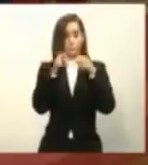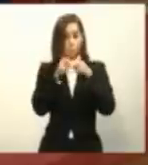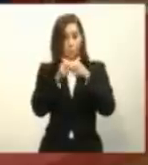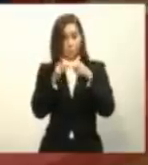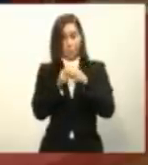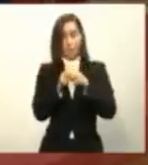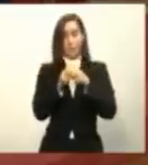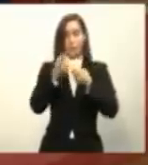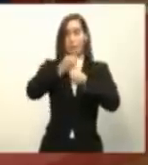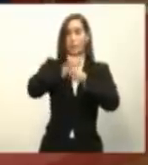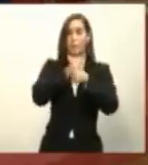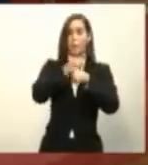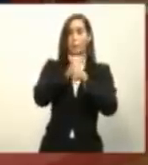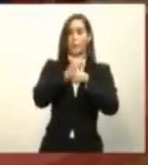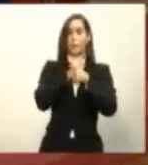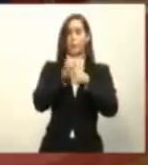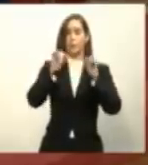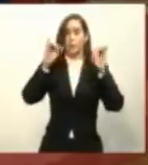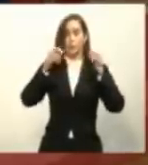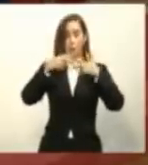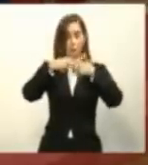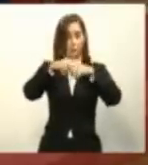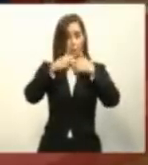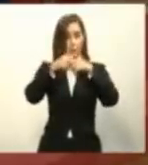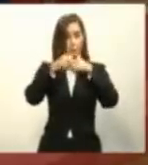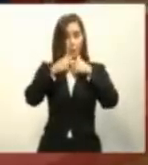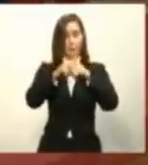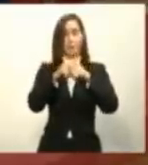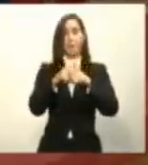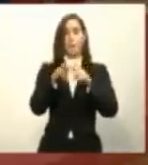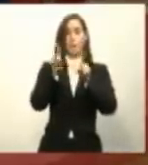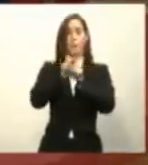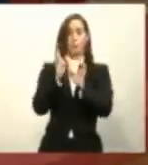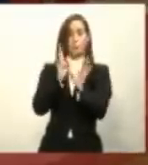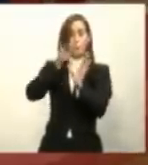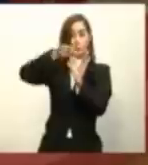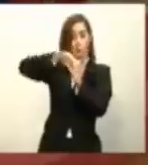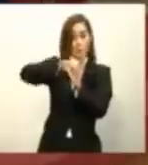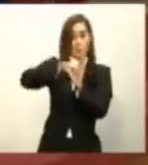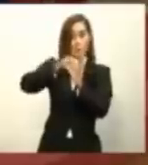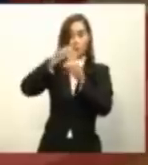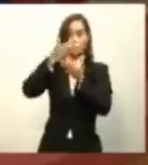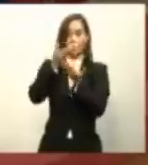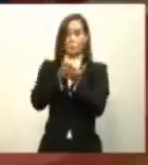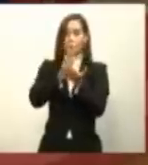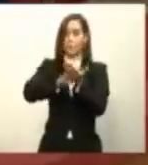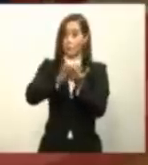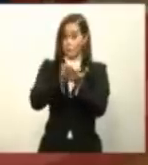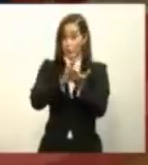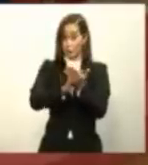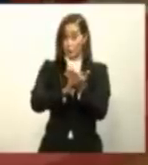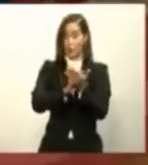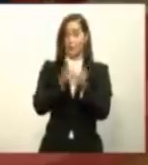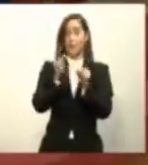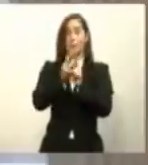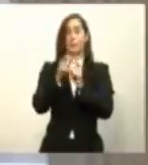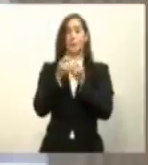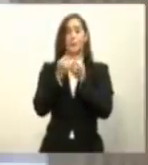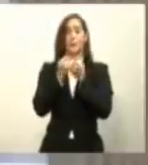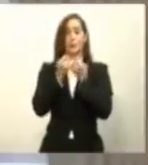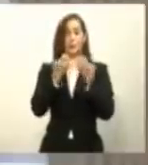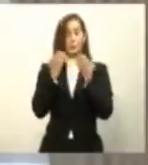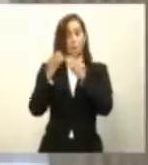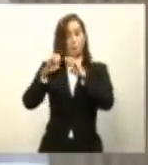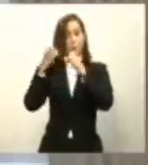producción agrícola e industrial, el combustible para cocinar y los esfuerzos para frenar